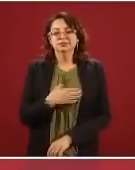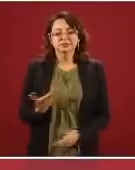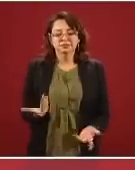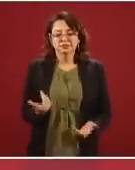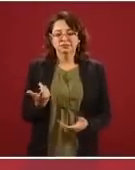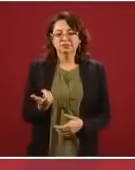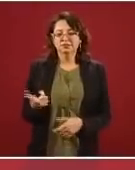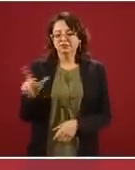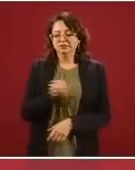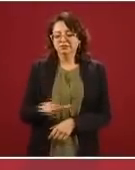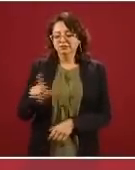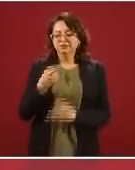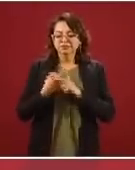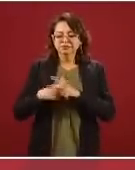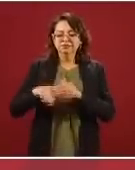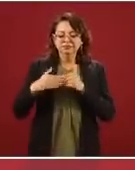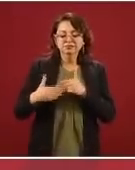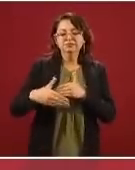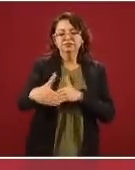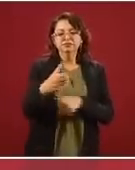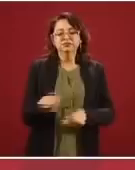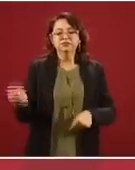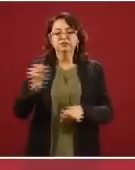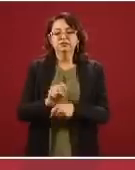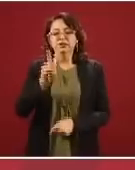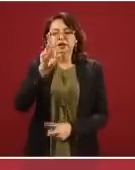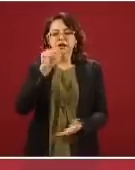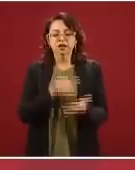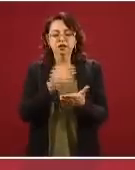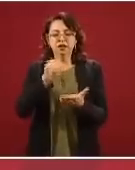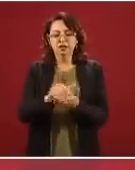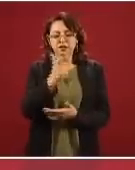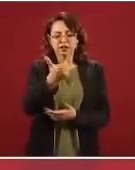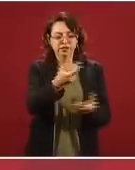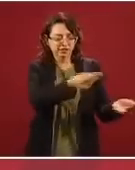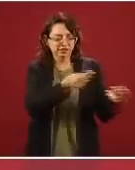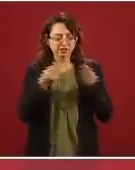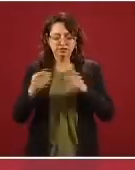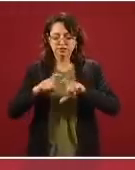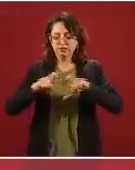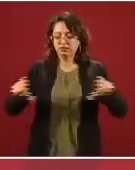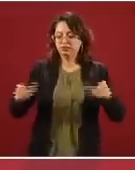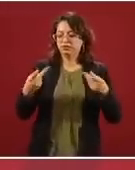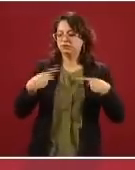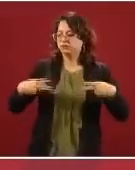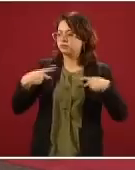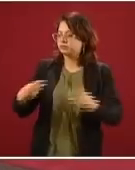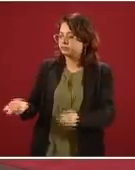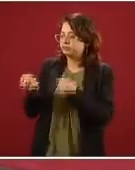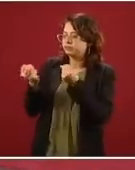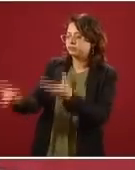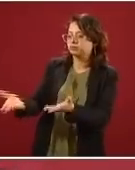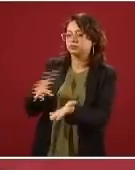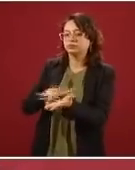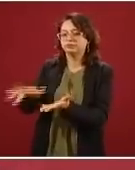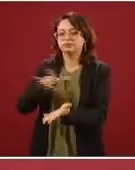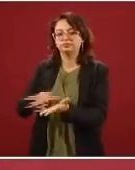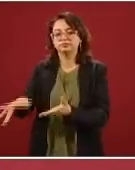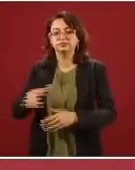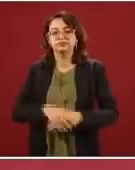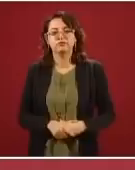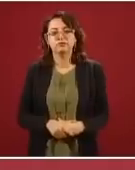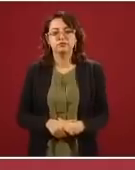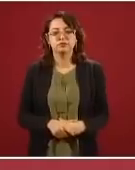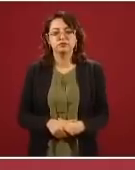semana, de que recibimos 2,000 millones para la gente que lo necesita y me van